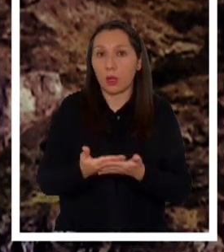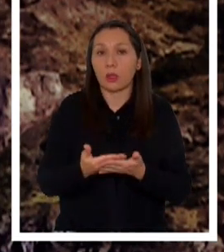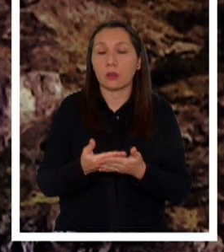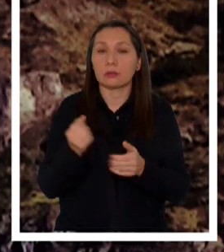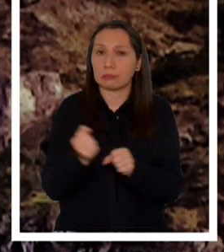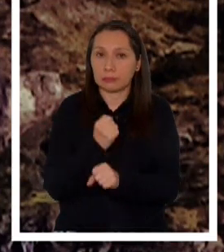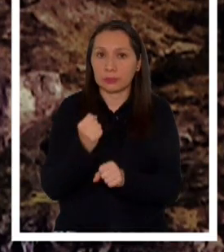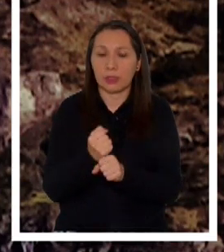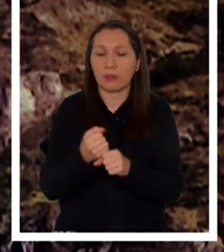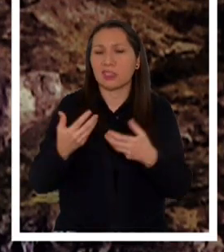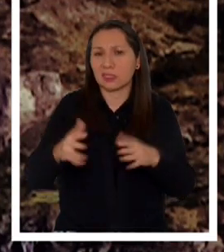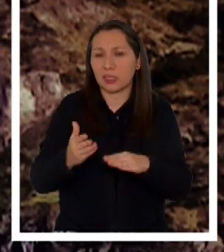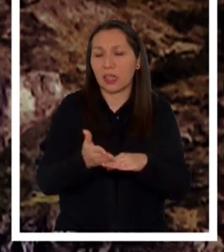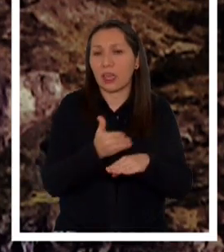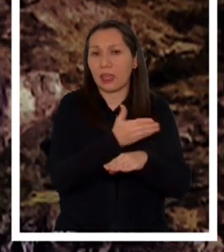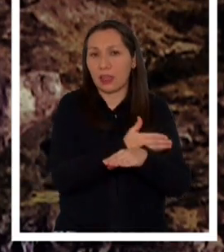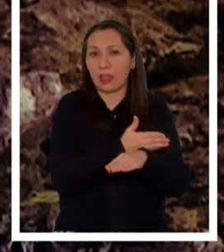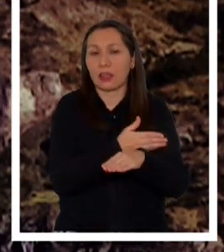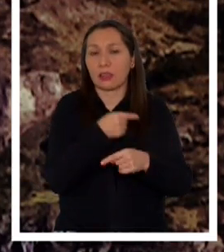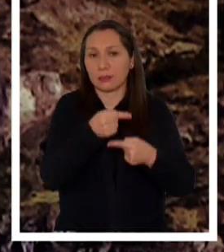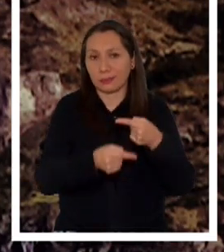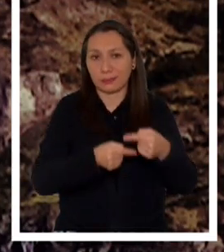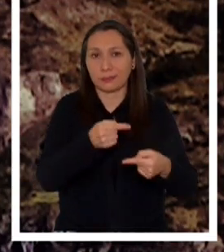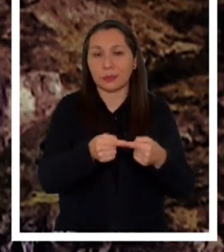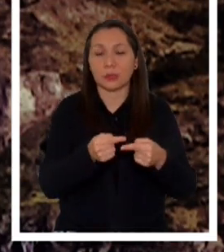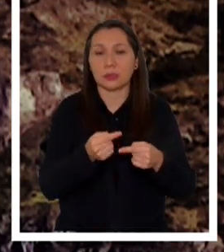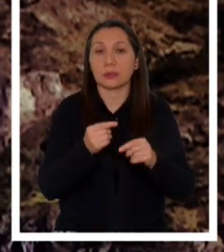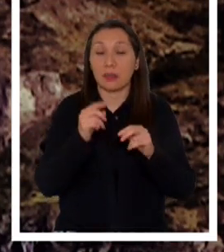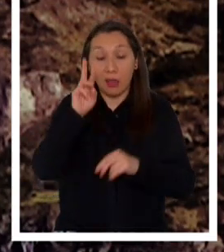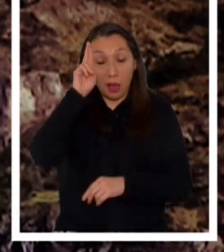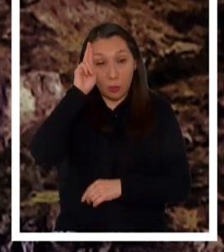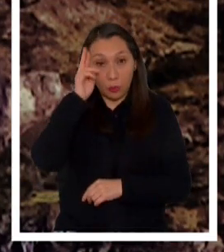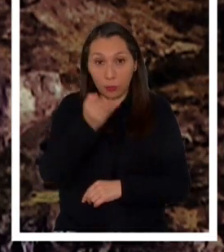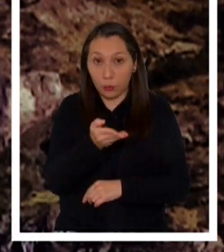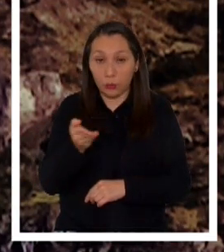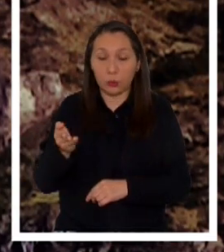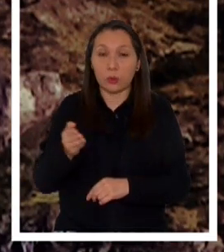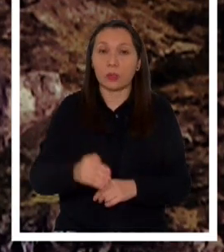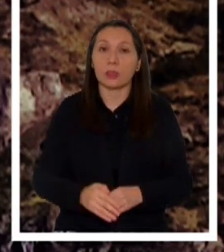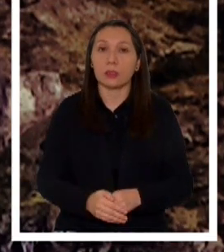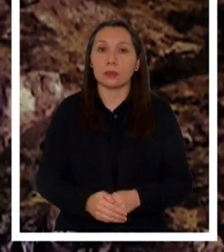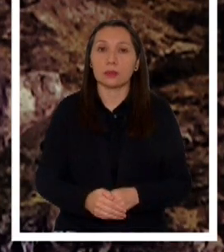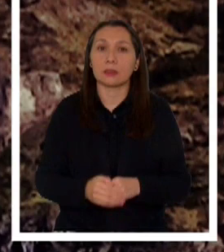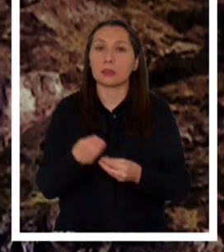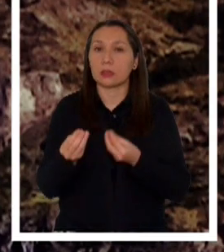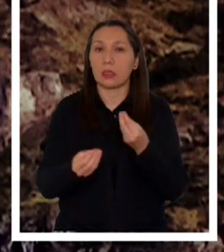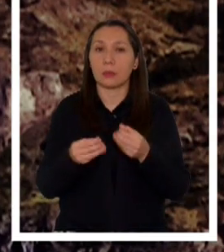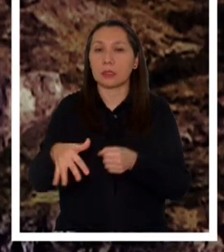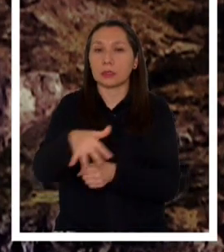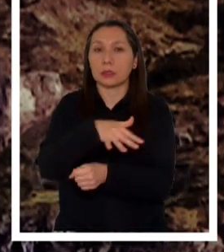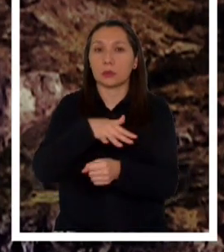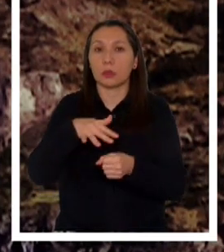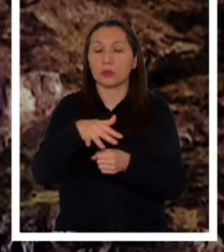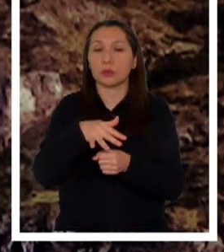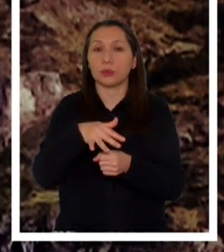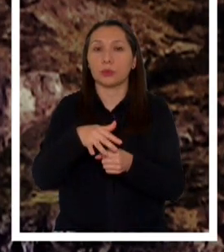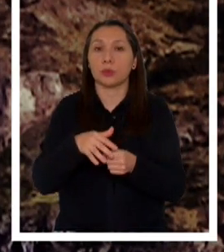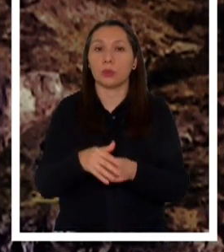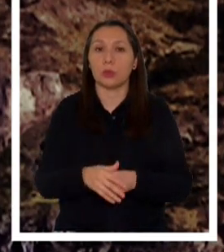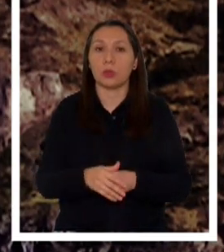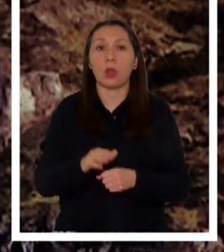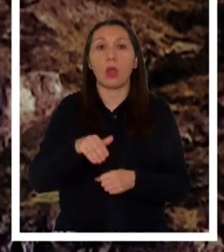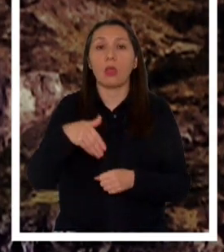el trabajo que ha habido en este proceso recordará usted el evento que Se generó